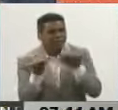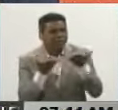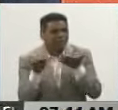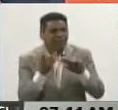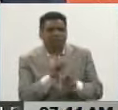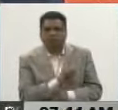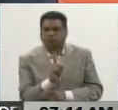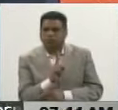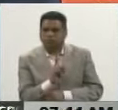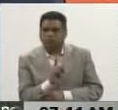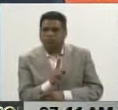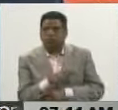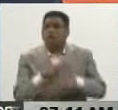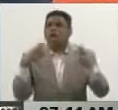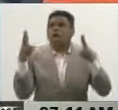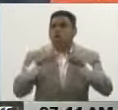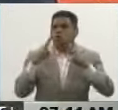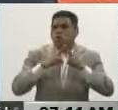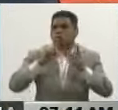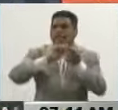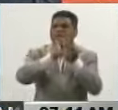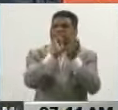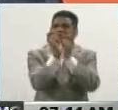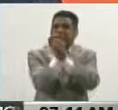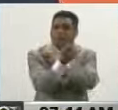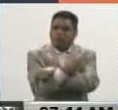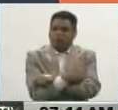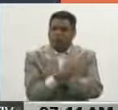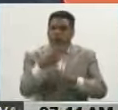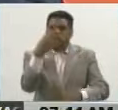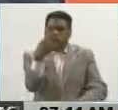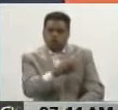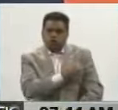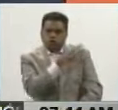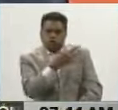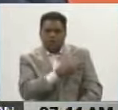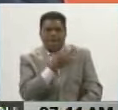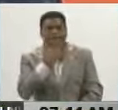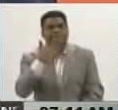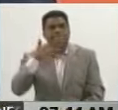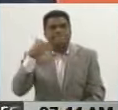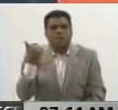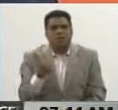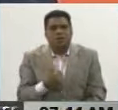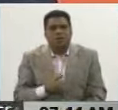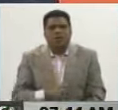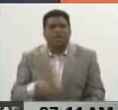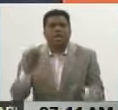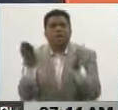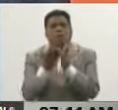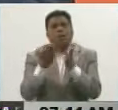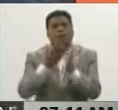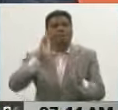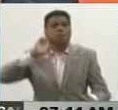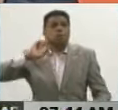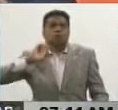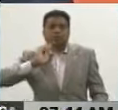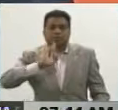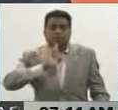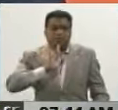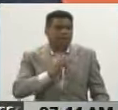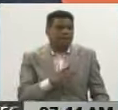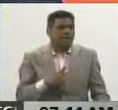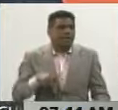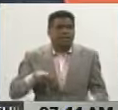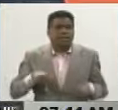conoce la realidad para transformarla. La escuela republicana, la escuela bolivariana, es una escuela que permite